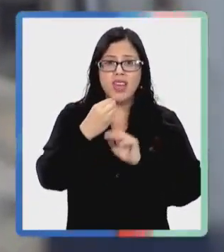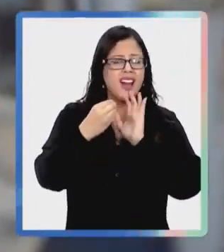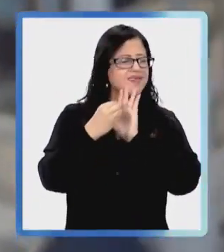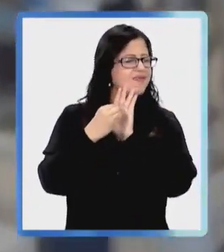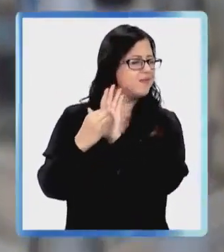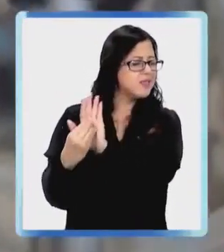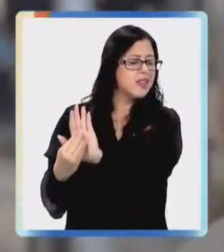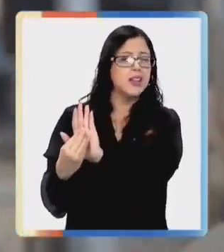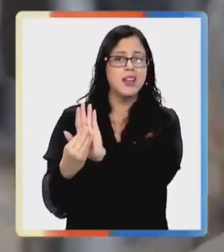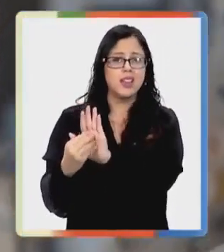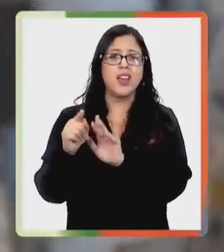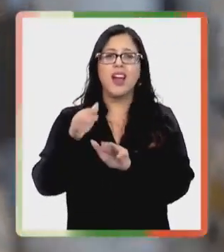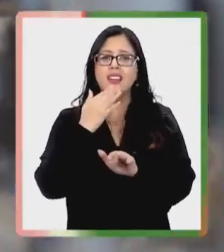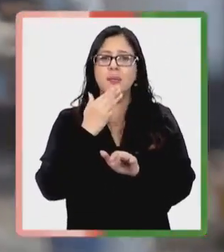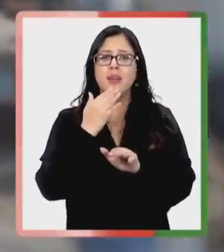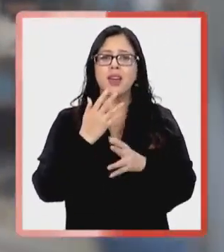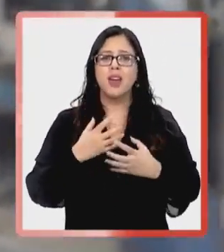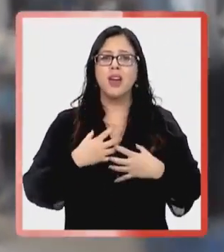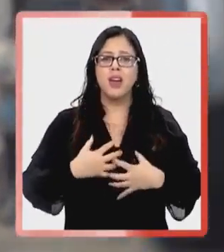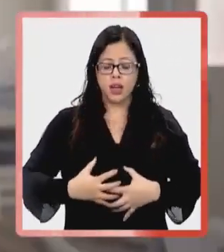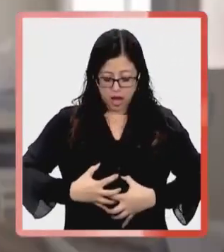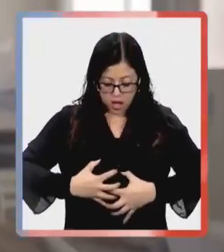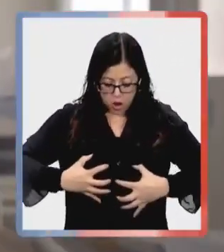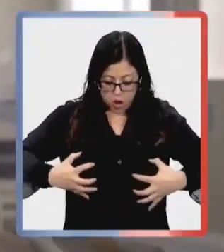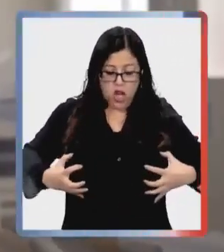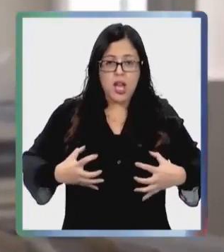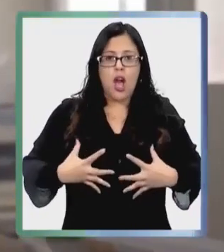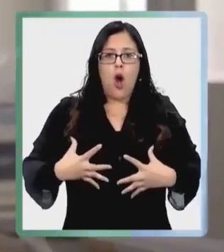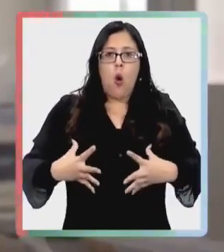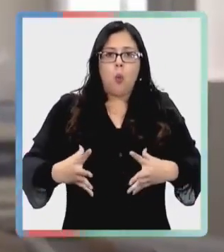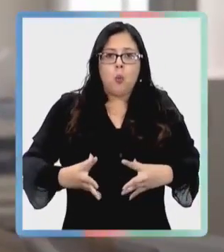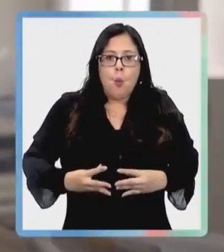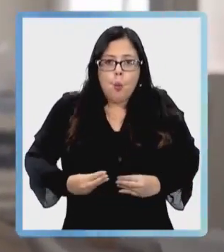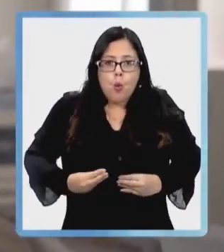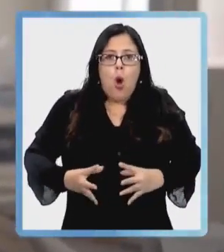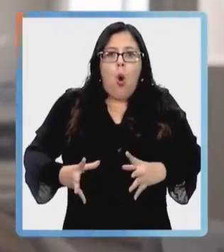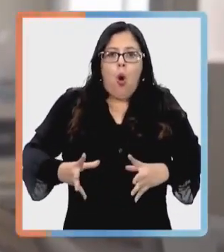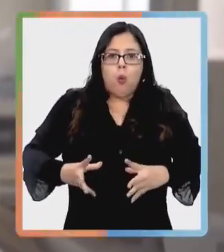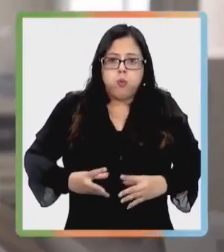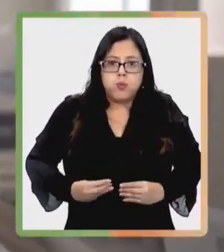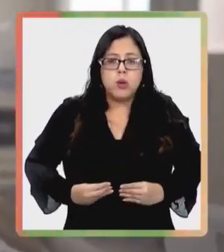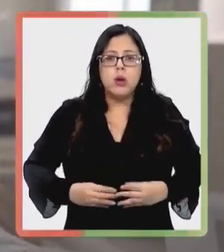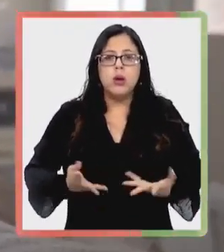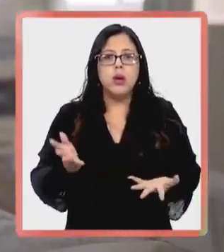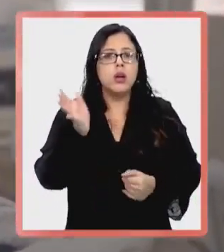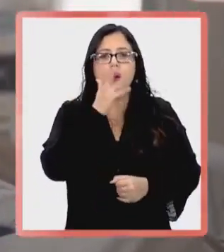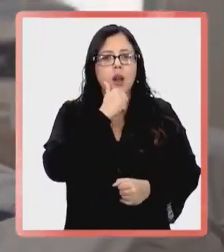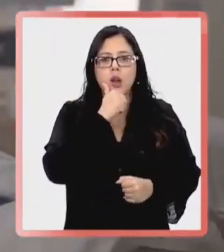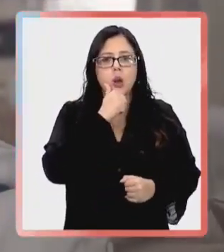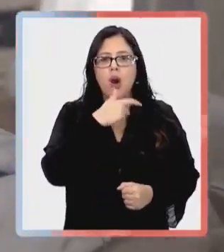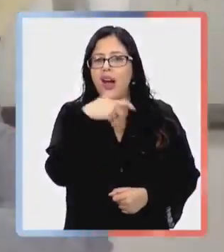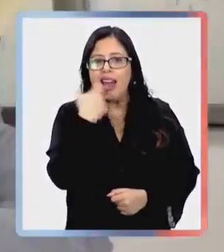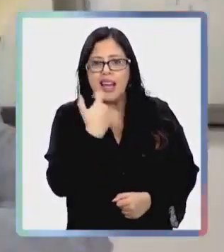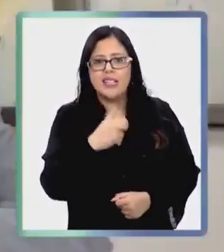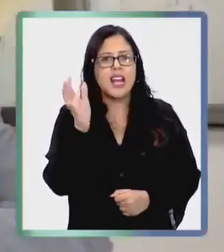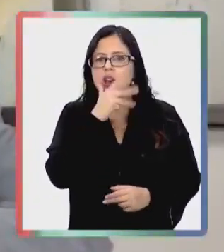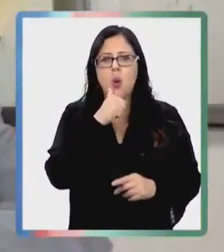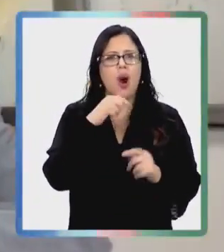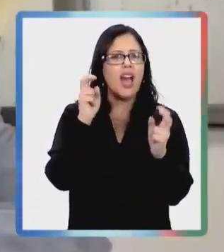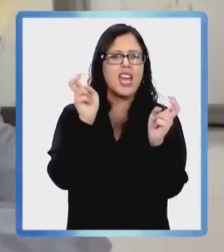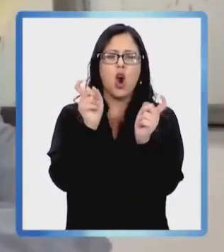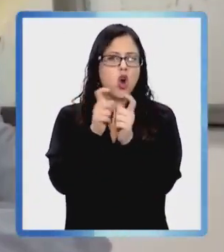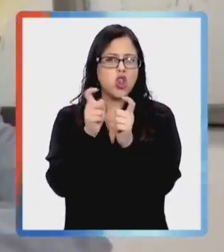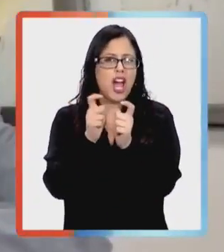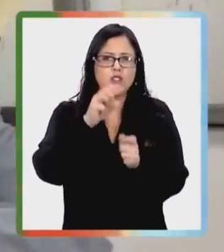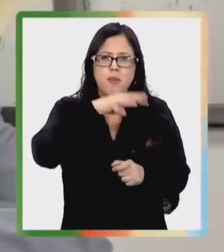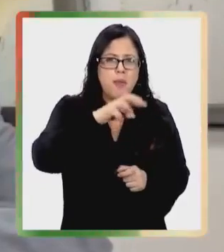alimentación, comienzan con retracción costal, no se ríen, no se contactan con la mamá o con el papá, no quieren